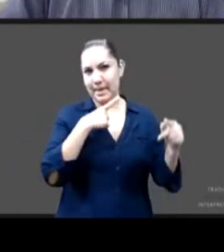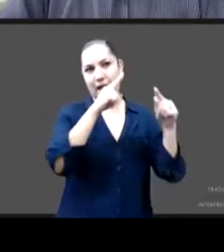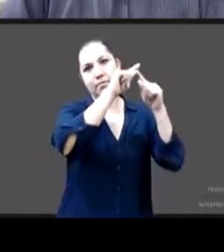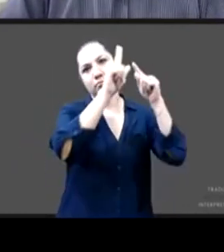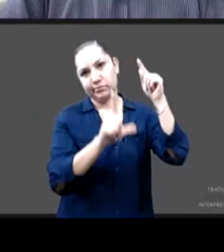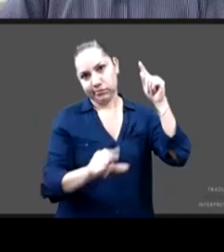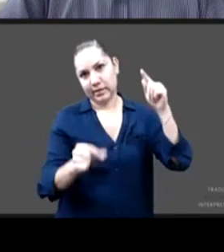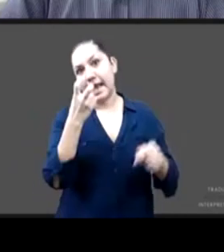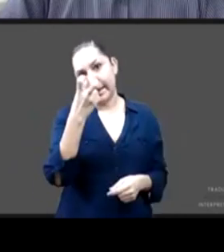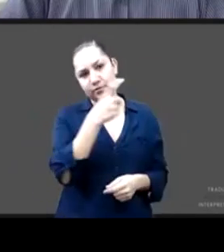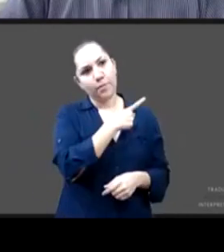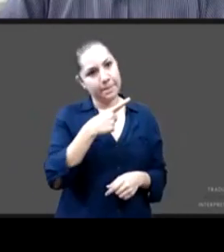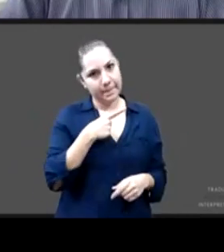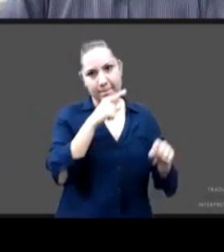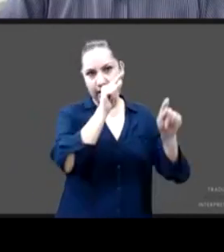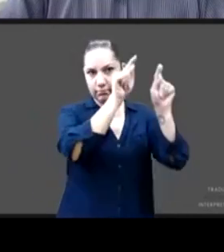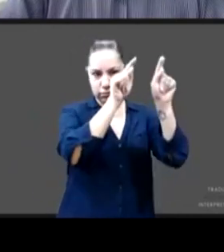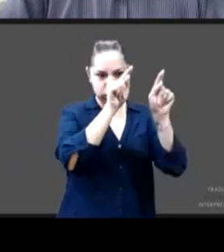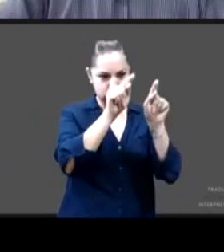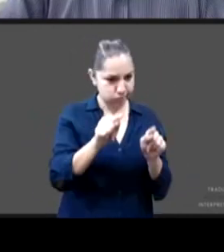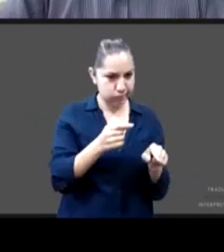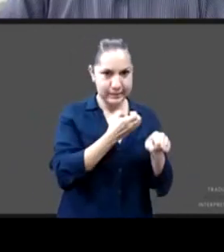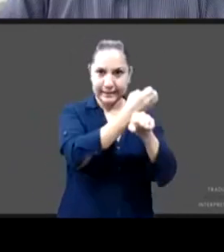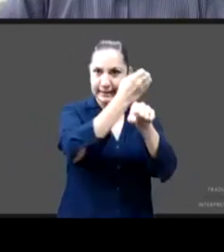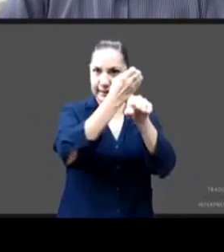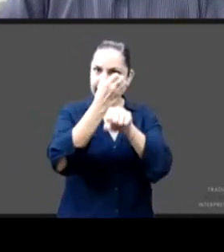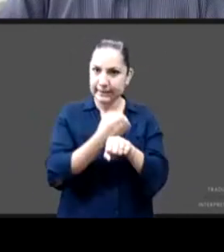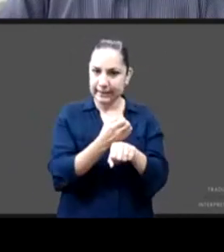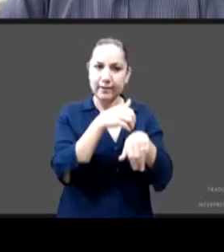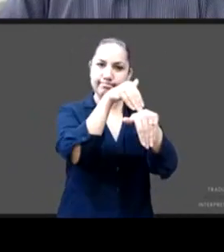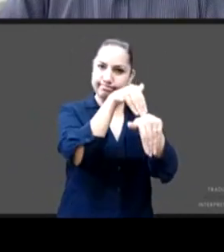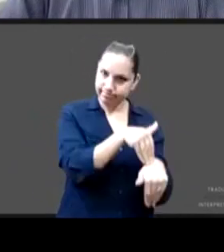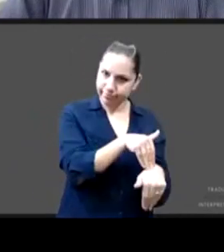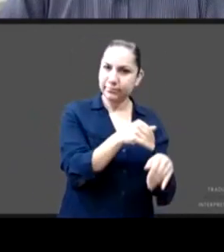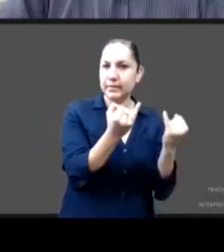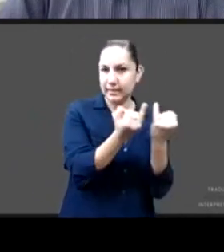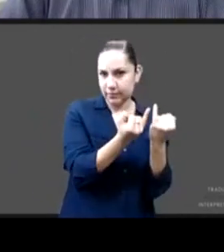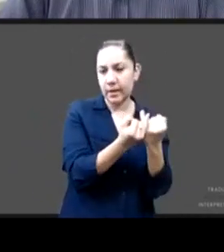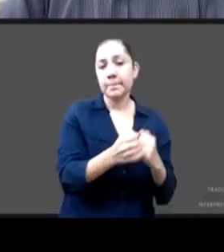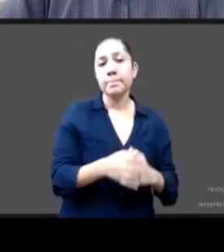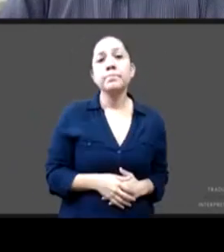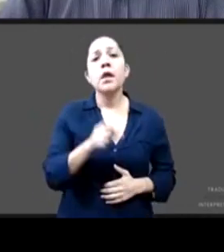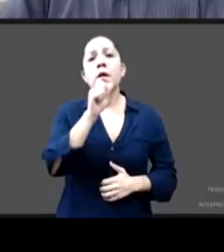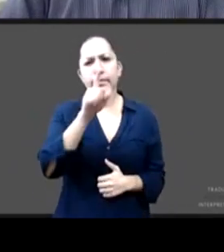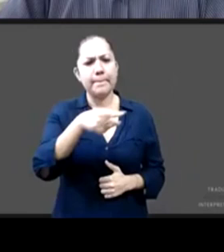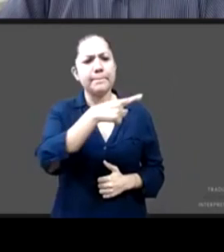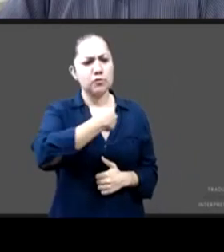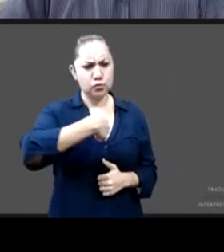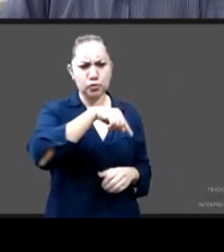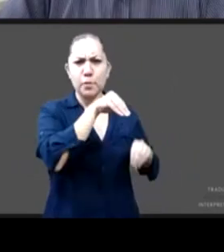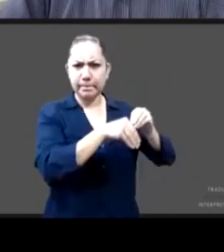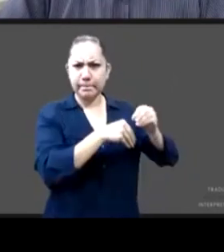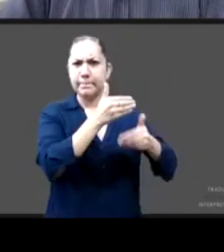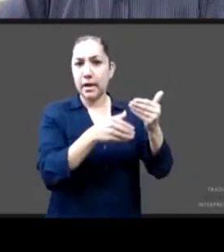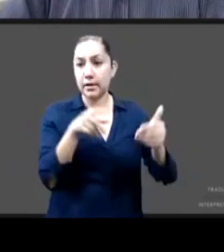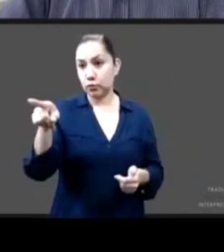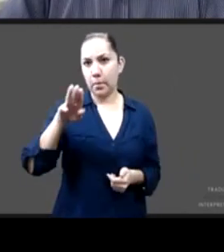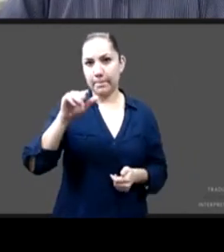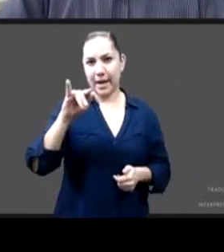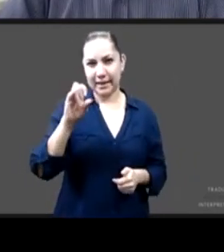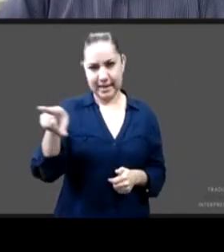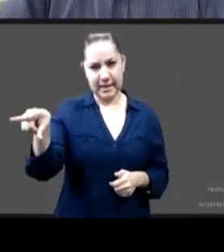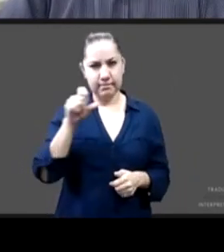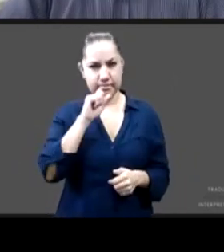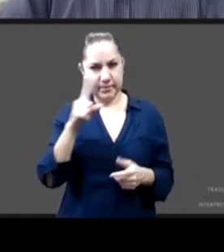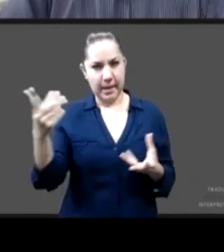segundo punto es, estamos trabajando, y ahí Juan Martín forma parte de este proceso, en un programa de